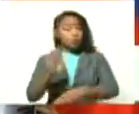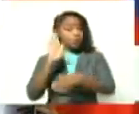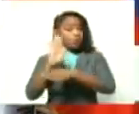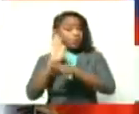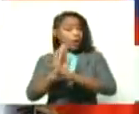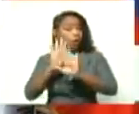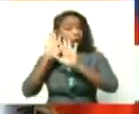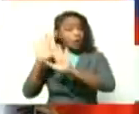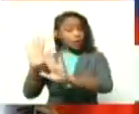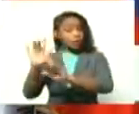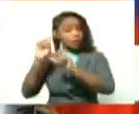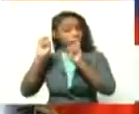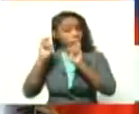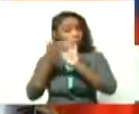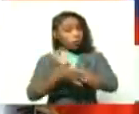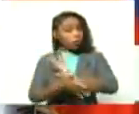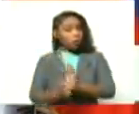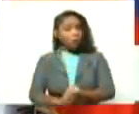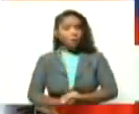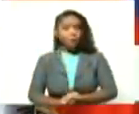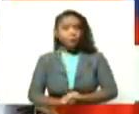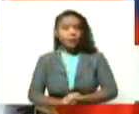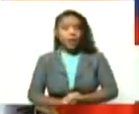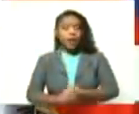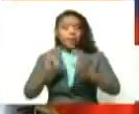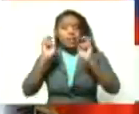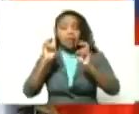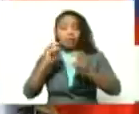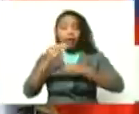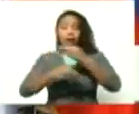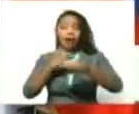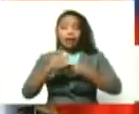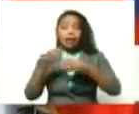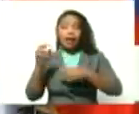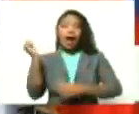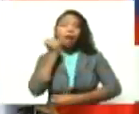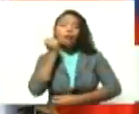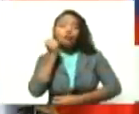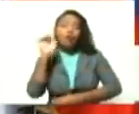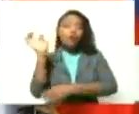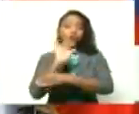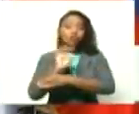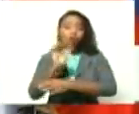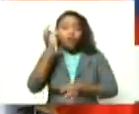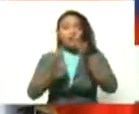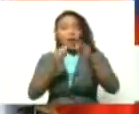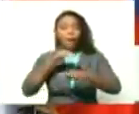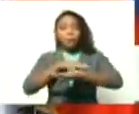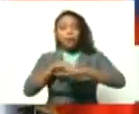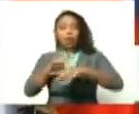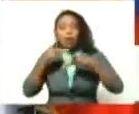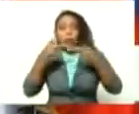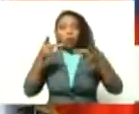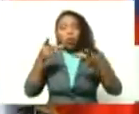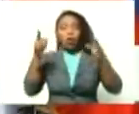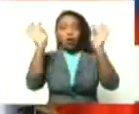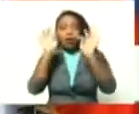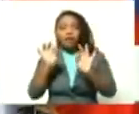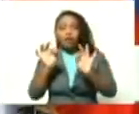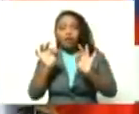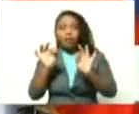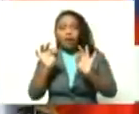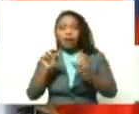eso. Caso en que se incurre en el delito de abuso de funciones, el fiscal del Ministerio Público en un acto arbitrario